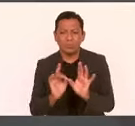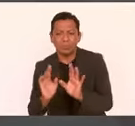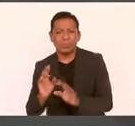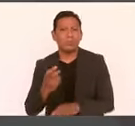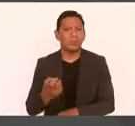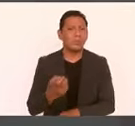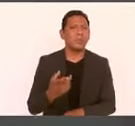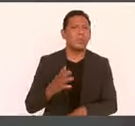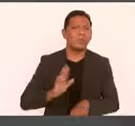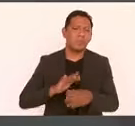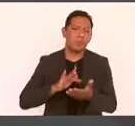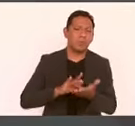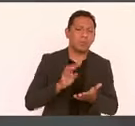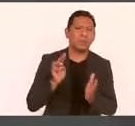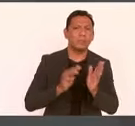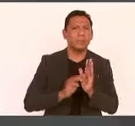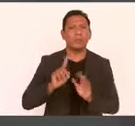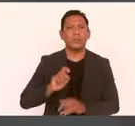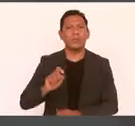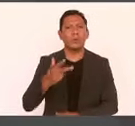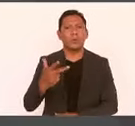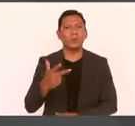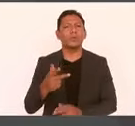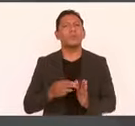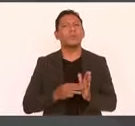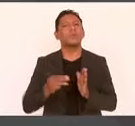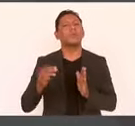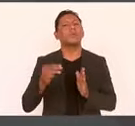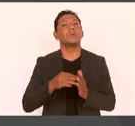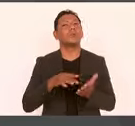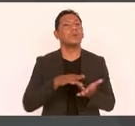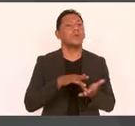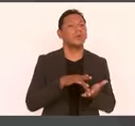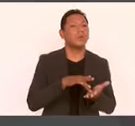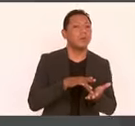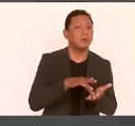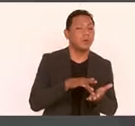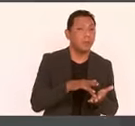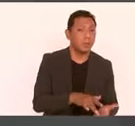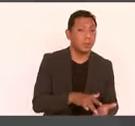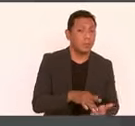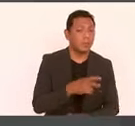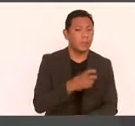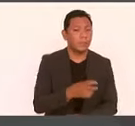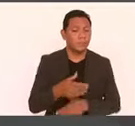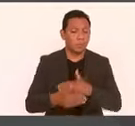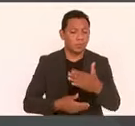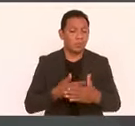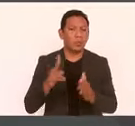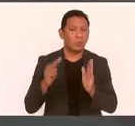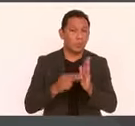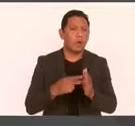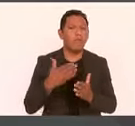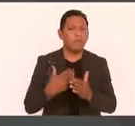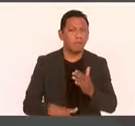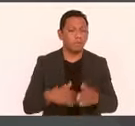con una inversión de 3.108 millones de pesos. En la fase 2 del programa están en proceso